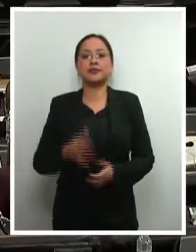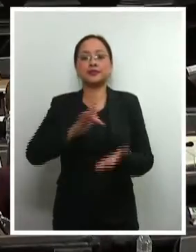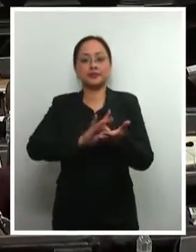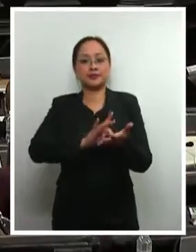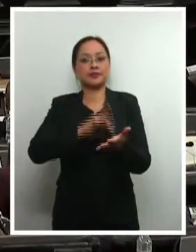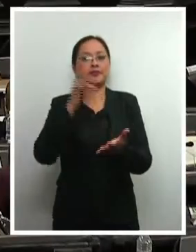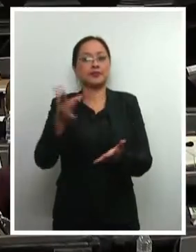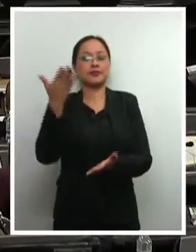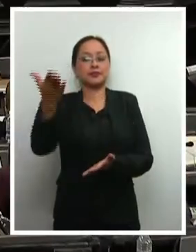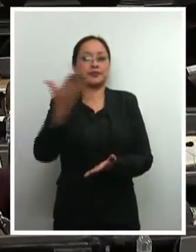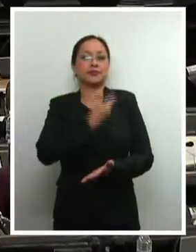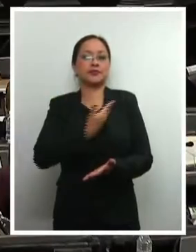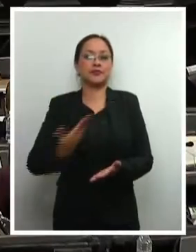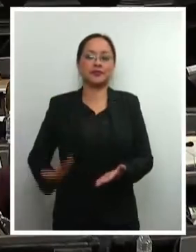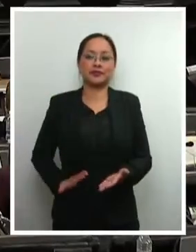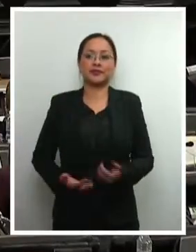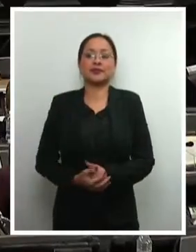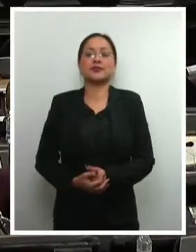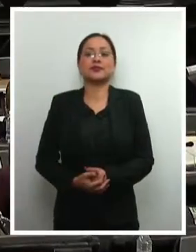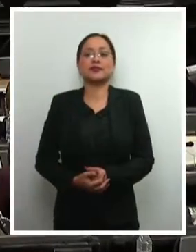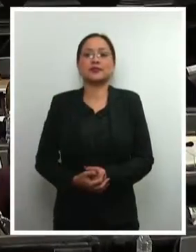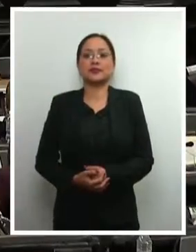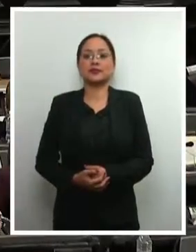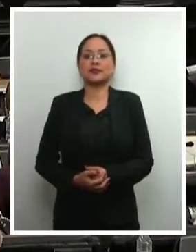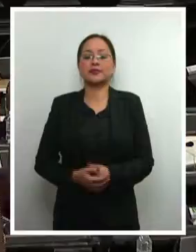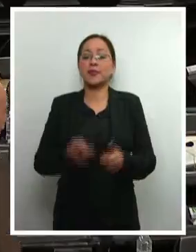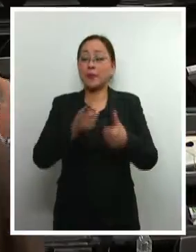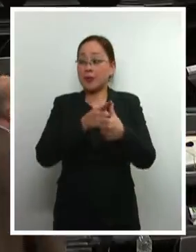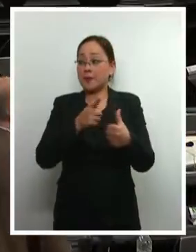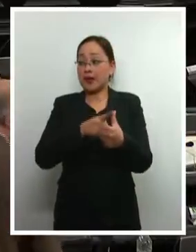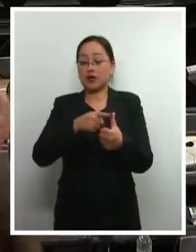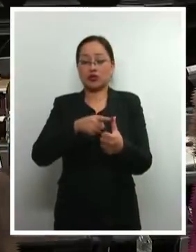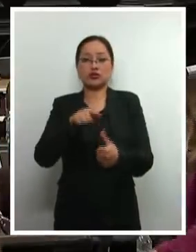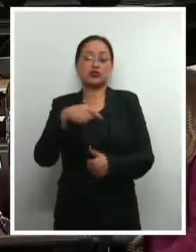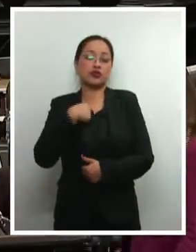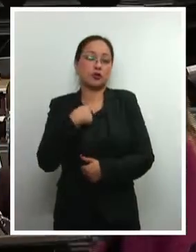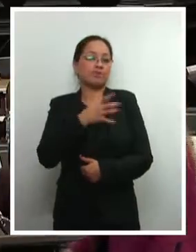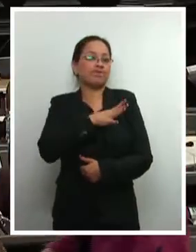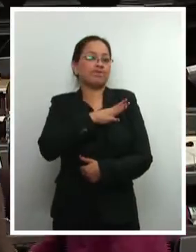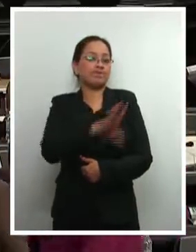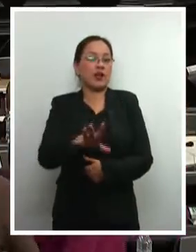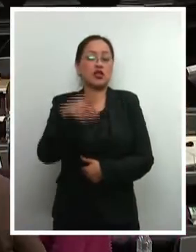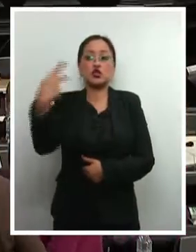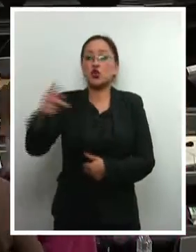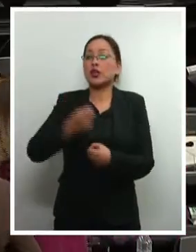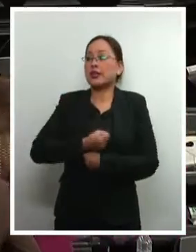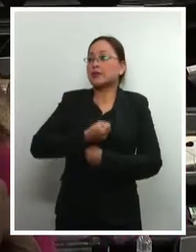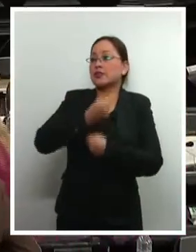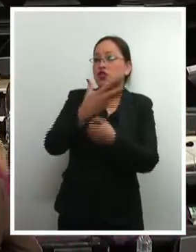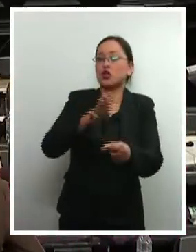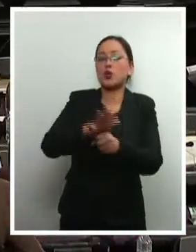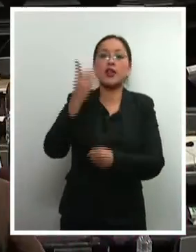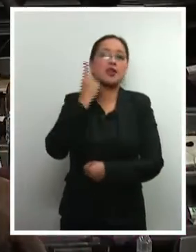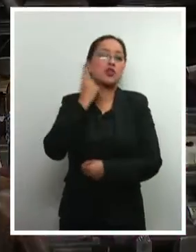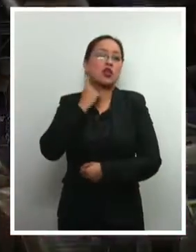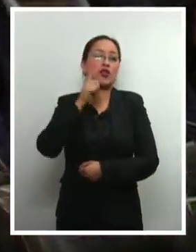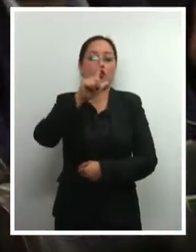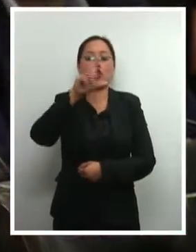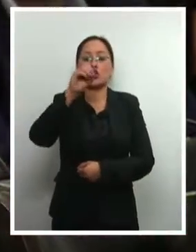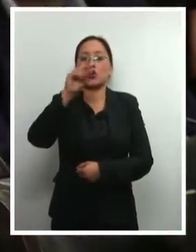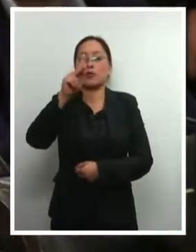Gracias, presidente. En primer lugar, rechazo las expresiones del diputado